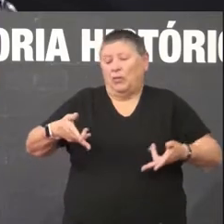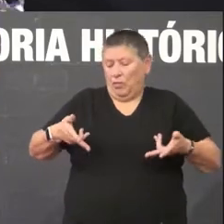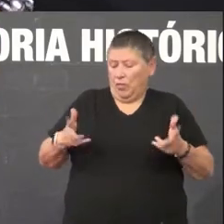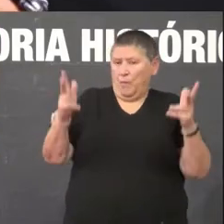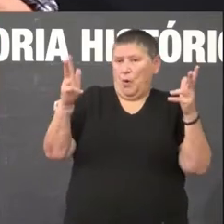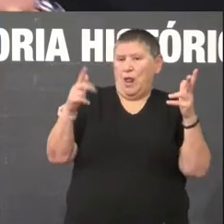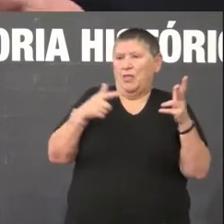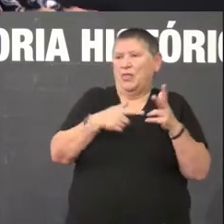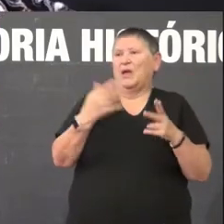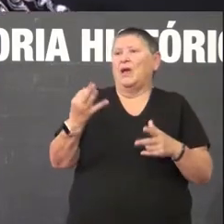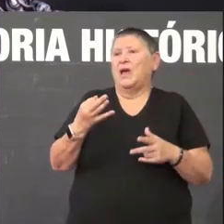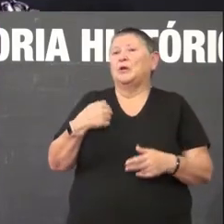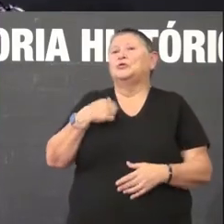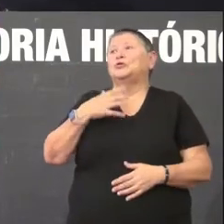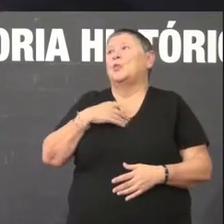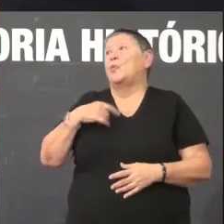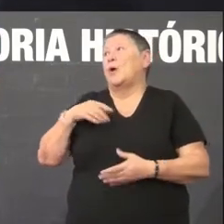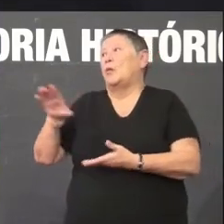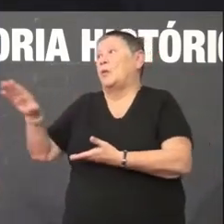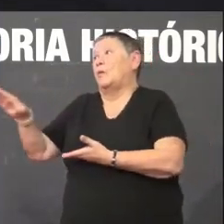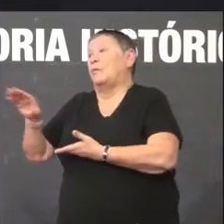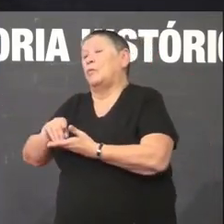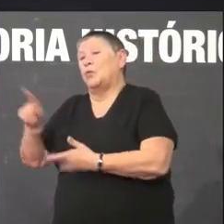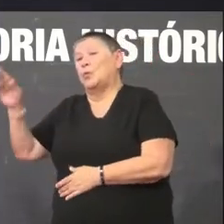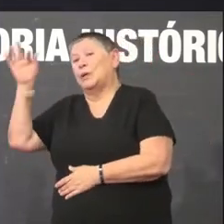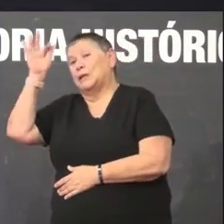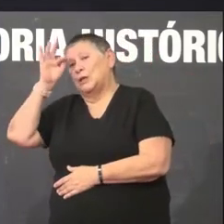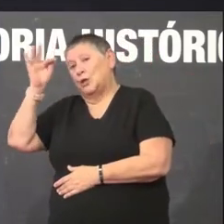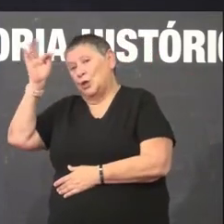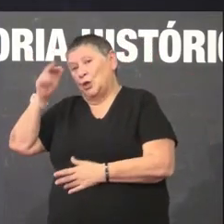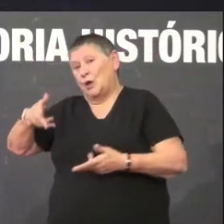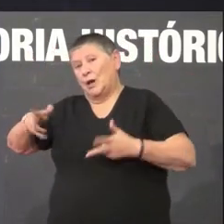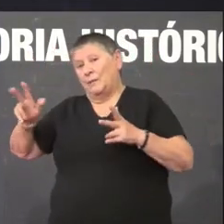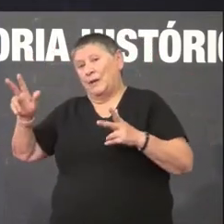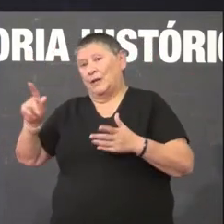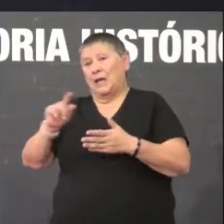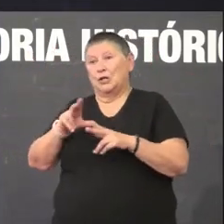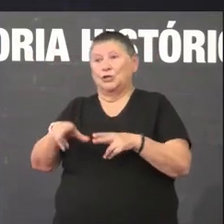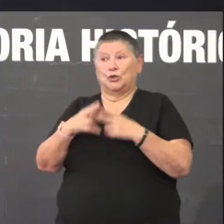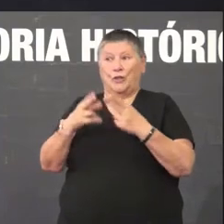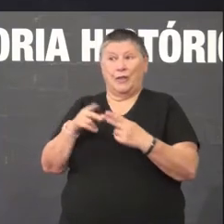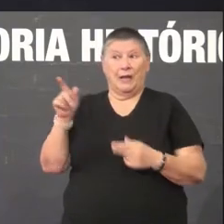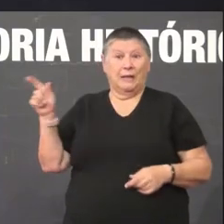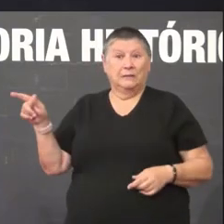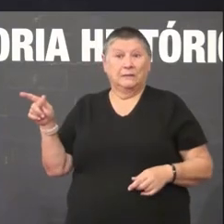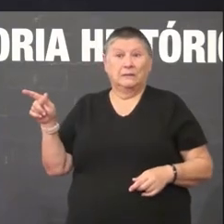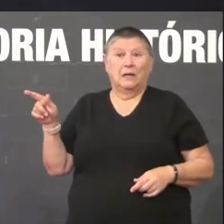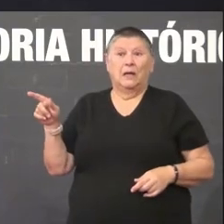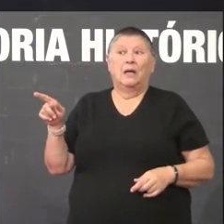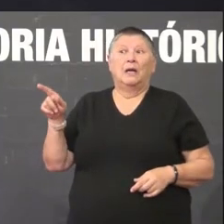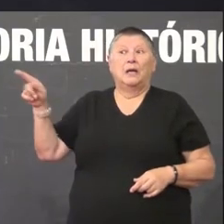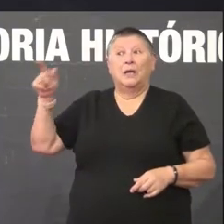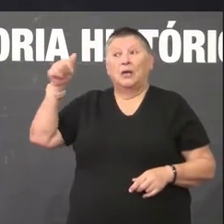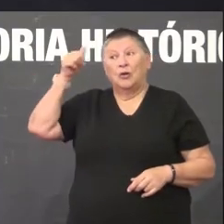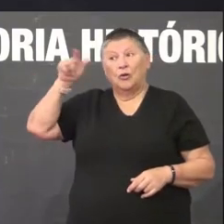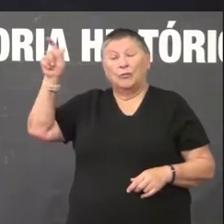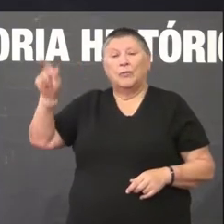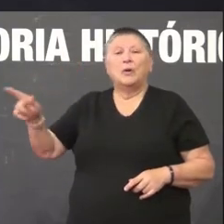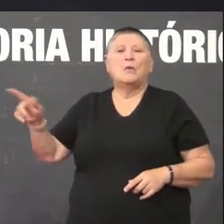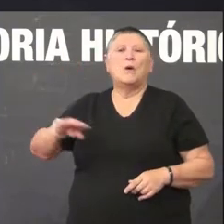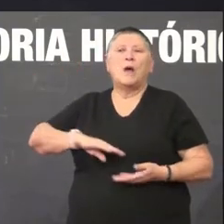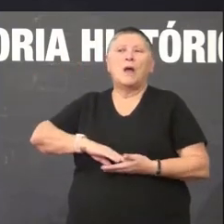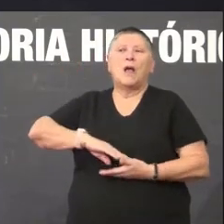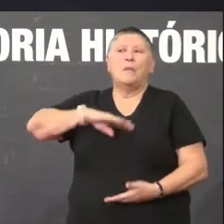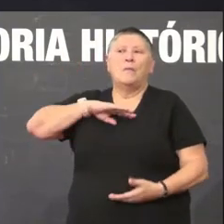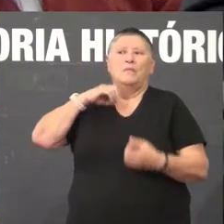teóricos liberal-socialista, por tanto, non de desconfiar, pero un home que tuvo unha gran capacidad de análisis e